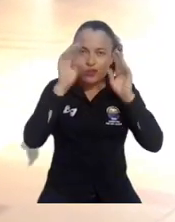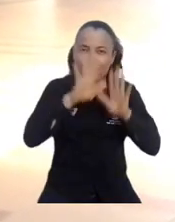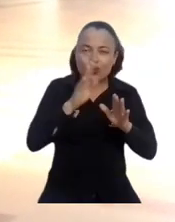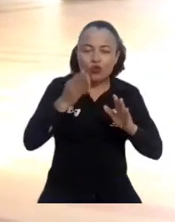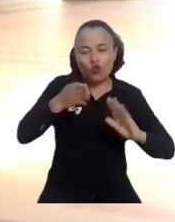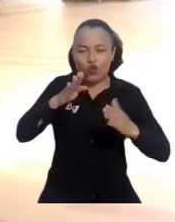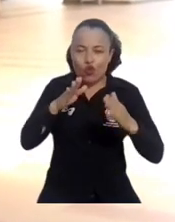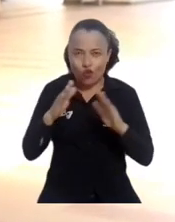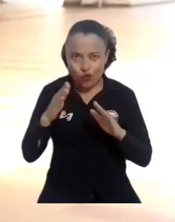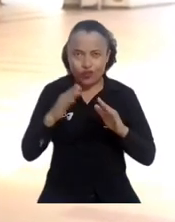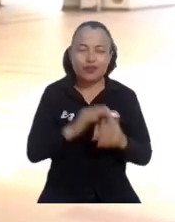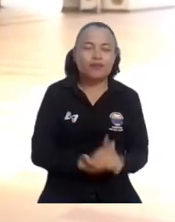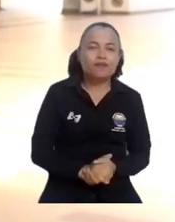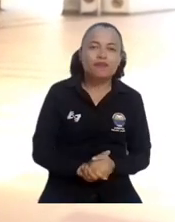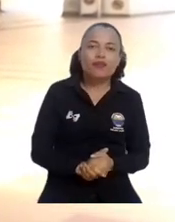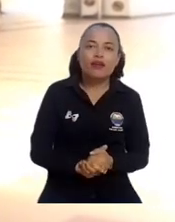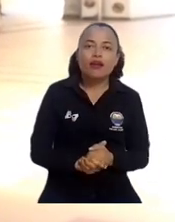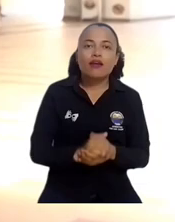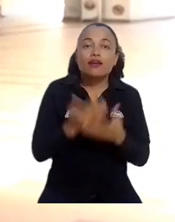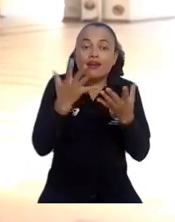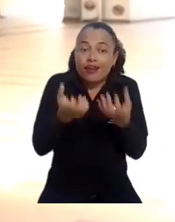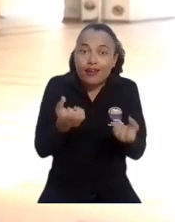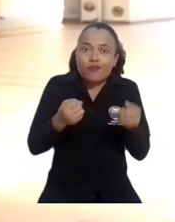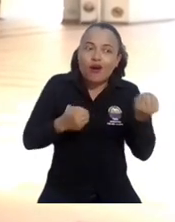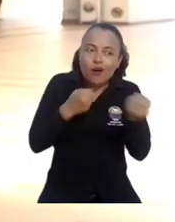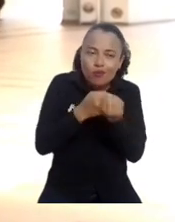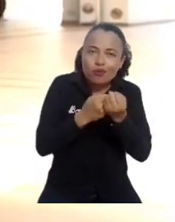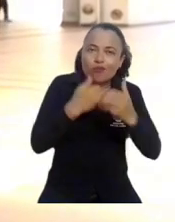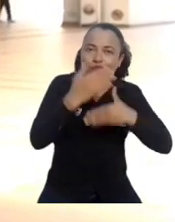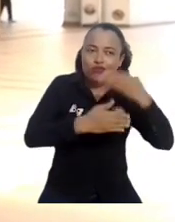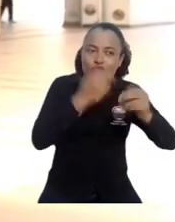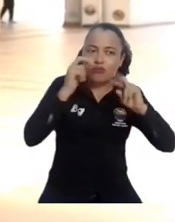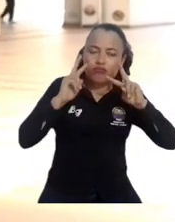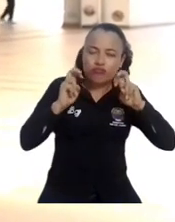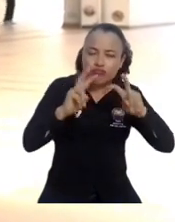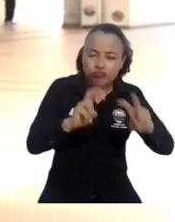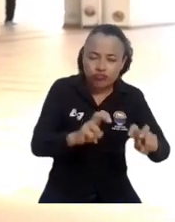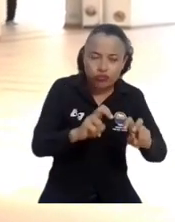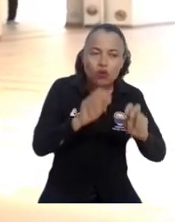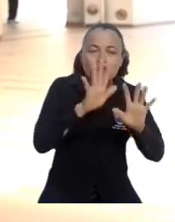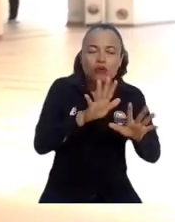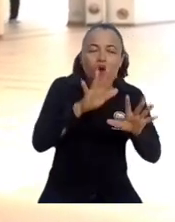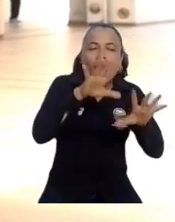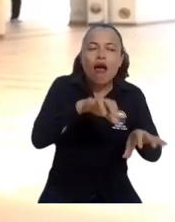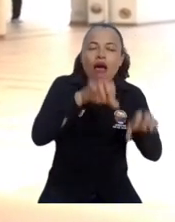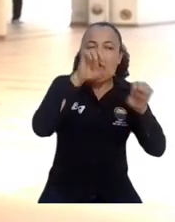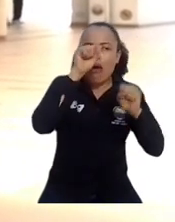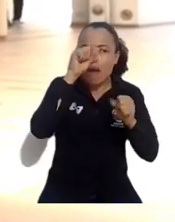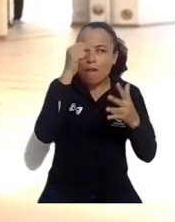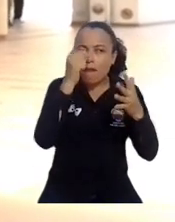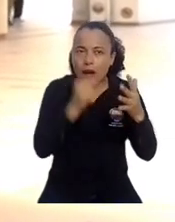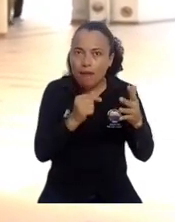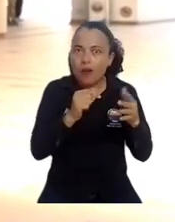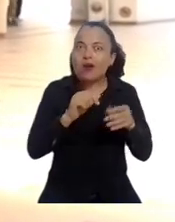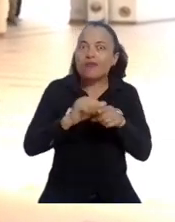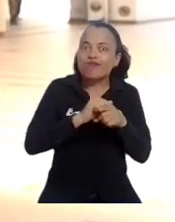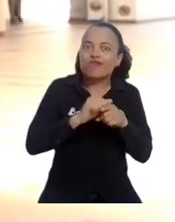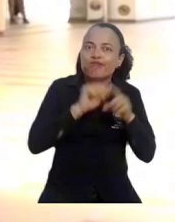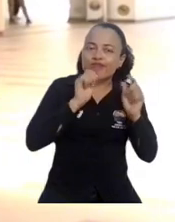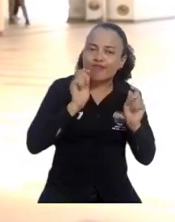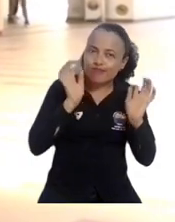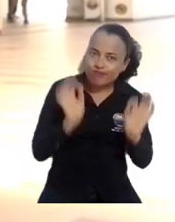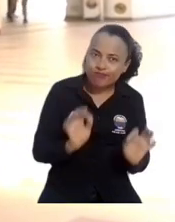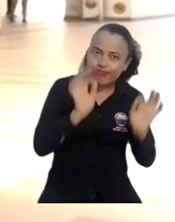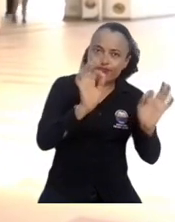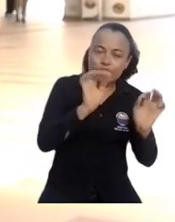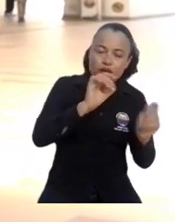estaremos apoyando en procesos de investigación, de mirar lecciones aprendidas y buenas prácticas para las transiciones justas, pero también